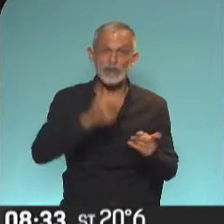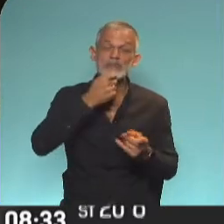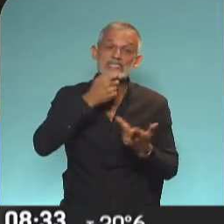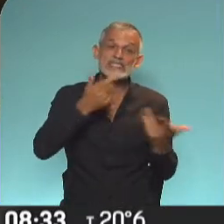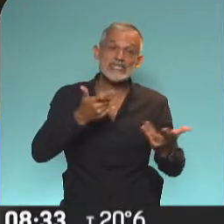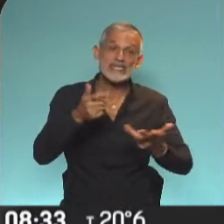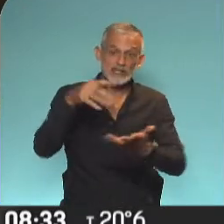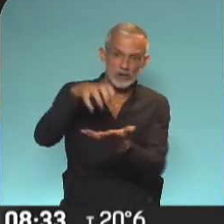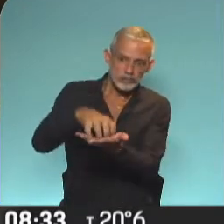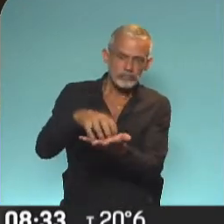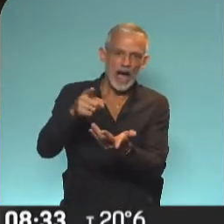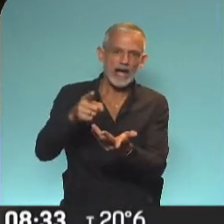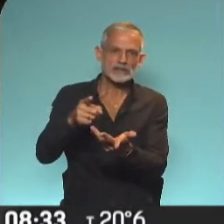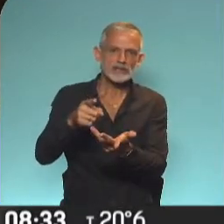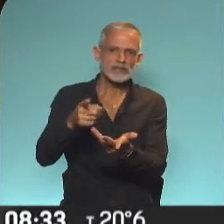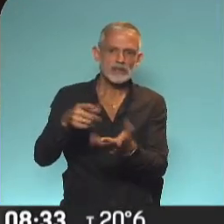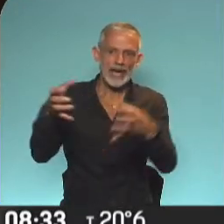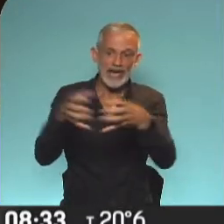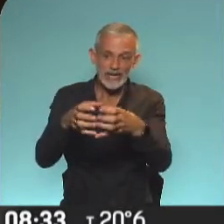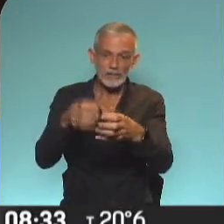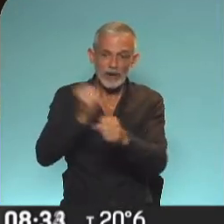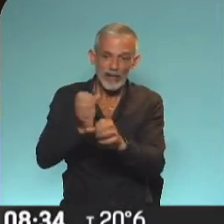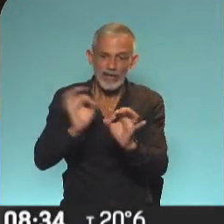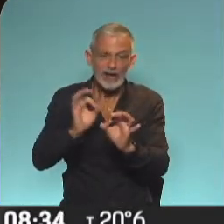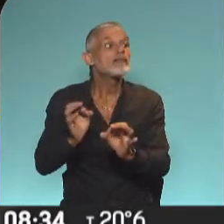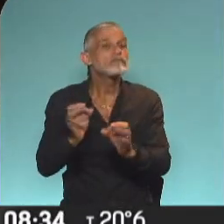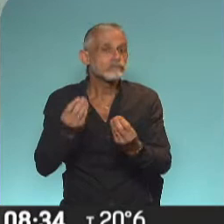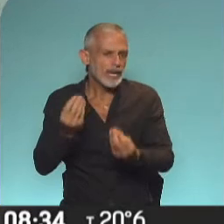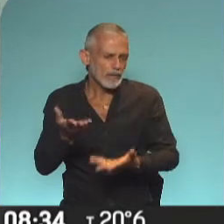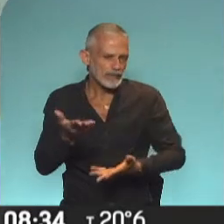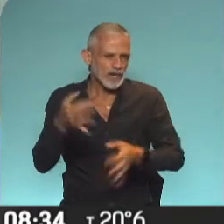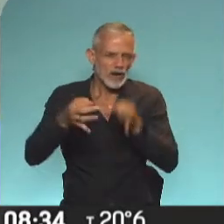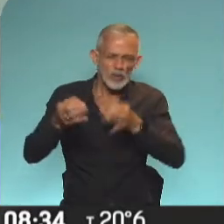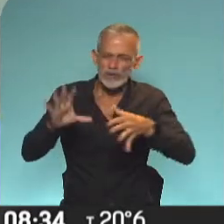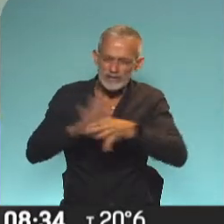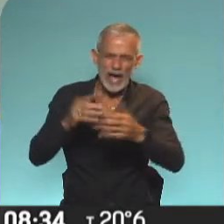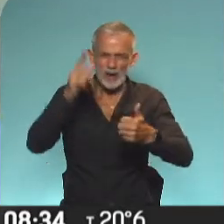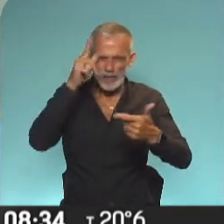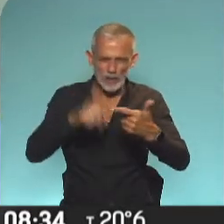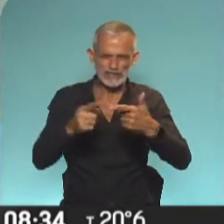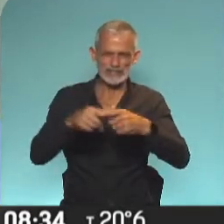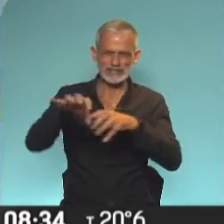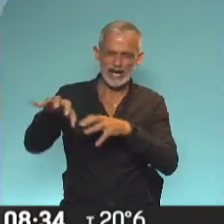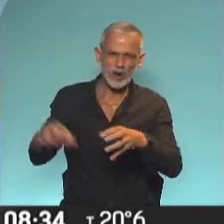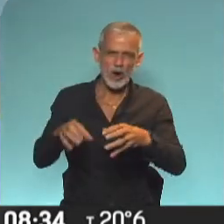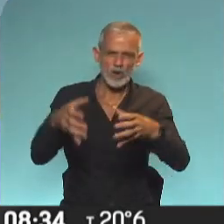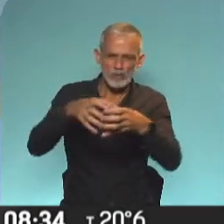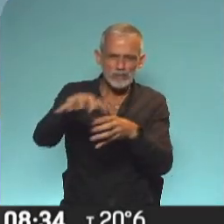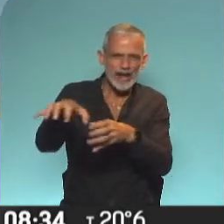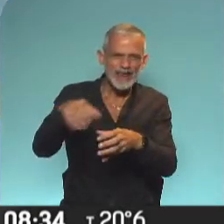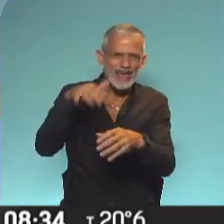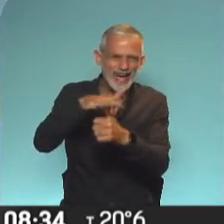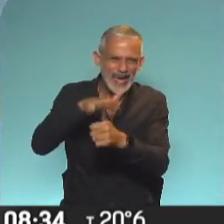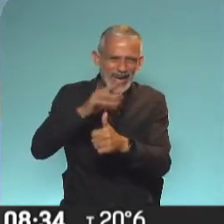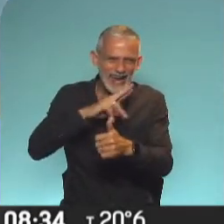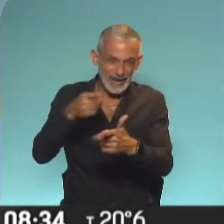tenido si no está la actuación de estos equipos que intervienen con el Poder Judicial, con seguridad, con las áreas de género municipales y que